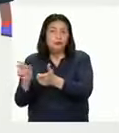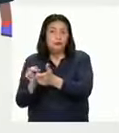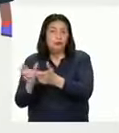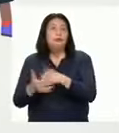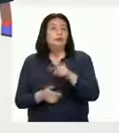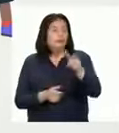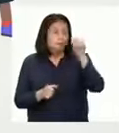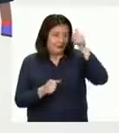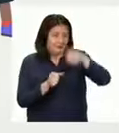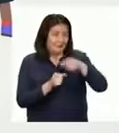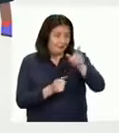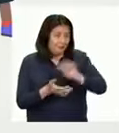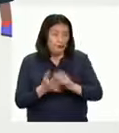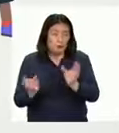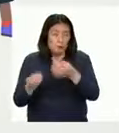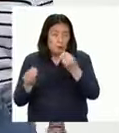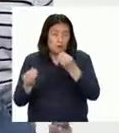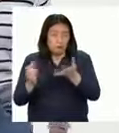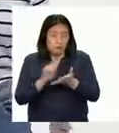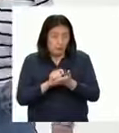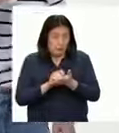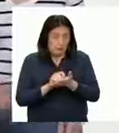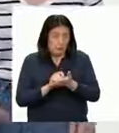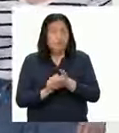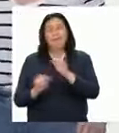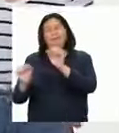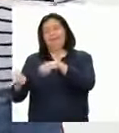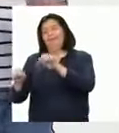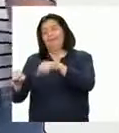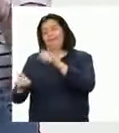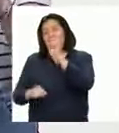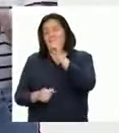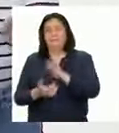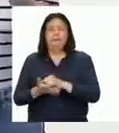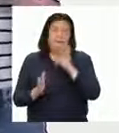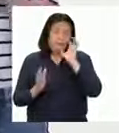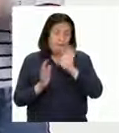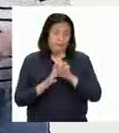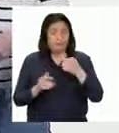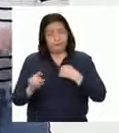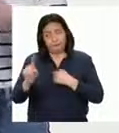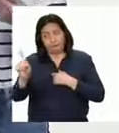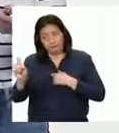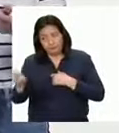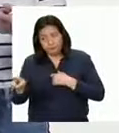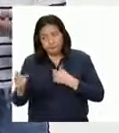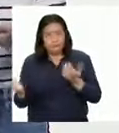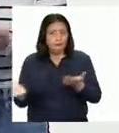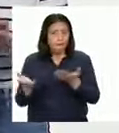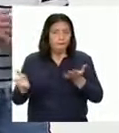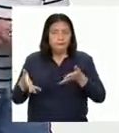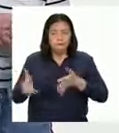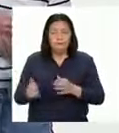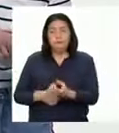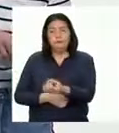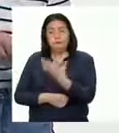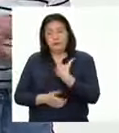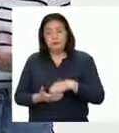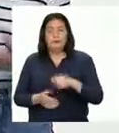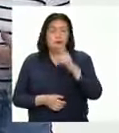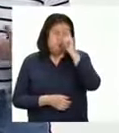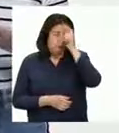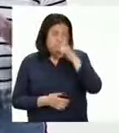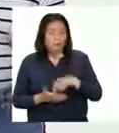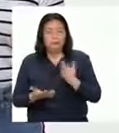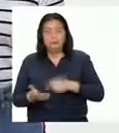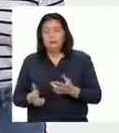las estrategias para tomar apuntes? Claro, profesora. Por ejemplo, si yo le pregunto a alguien de dónde es y me responde que nació en Tumbes,